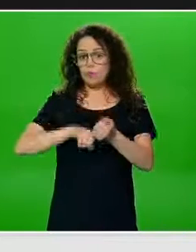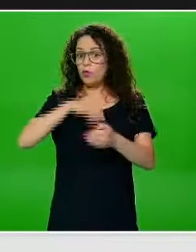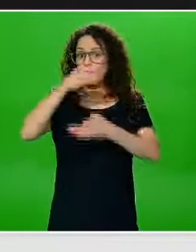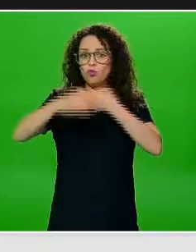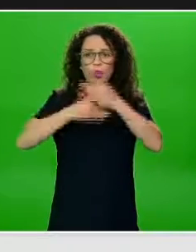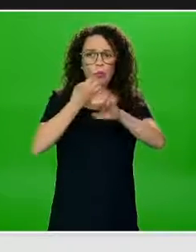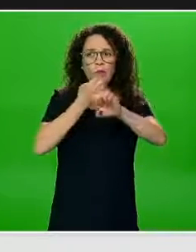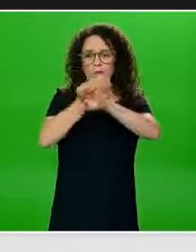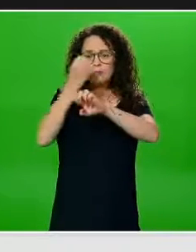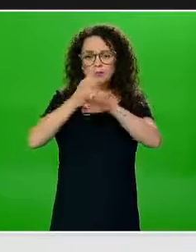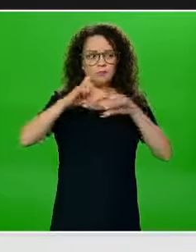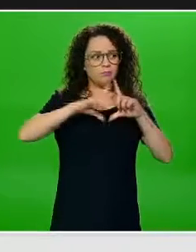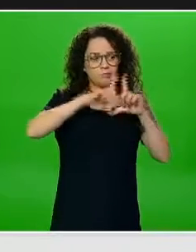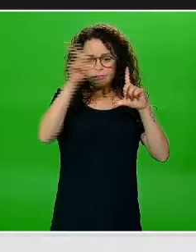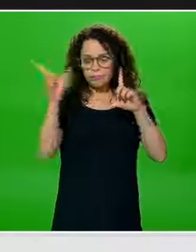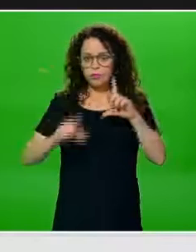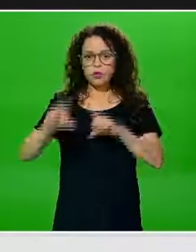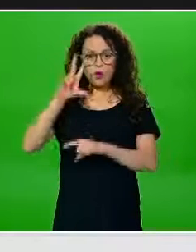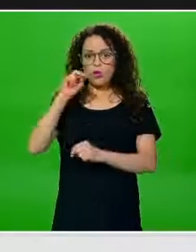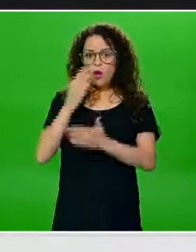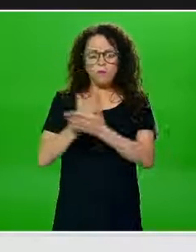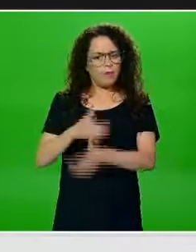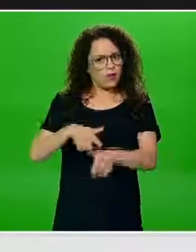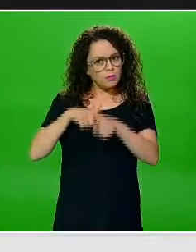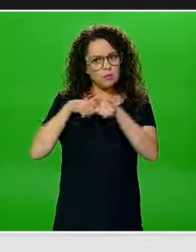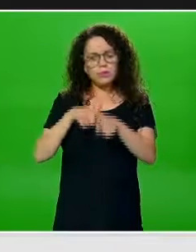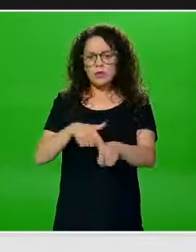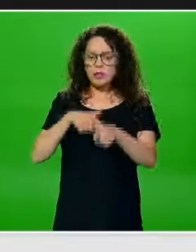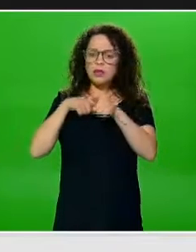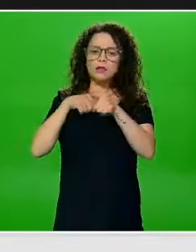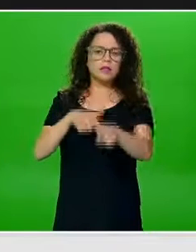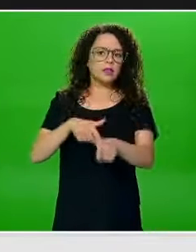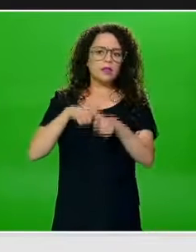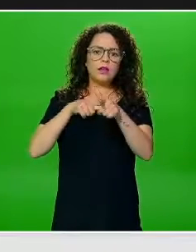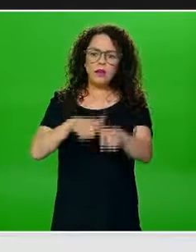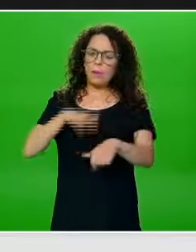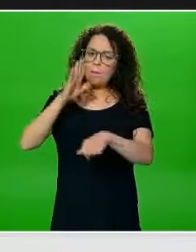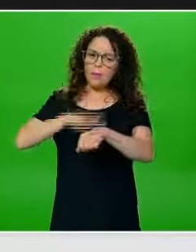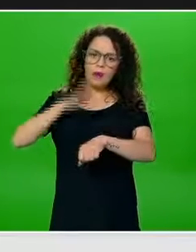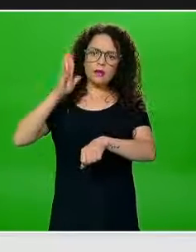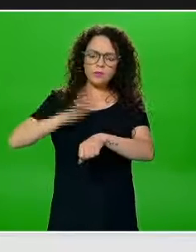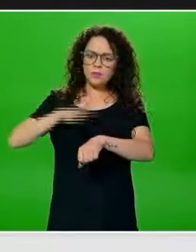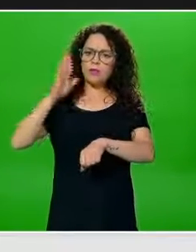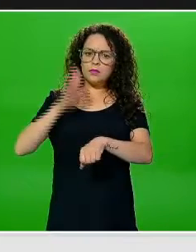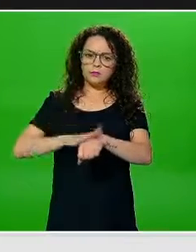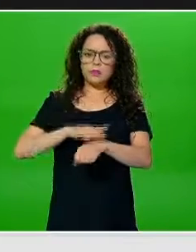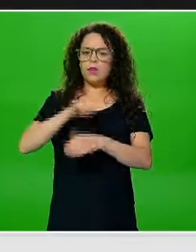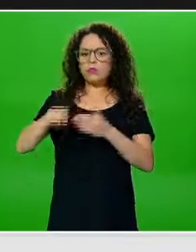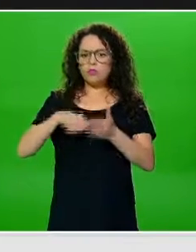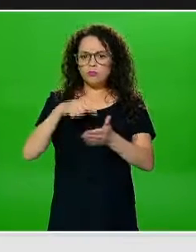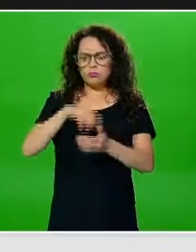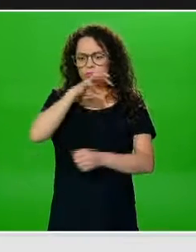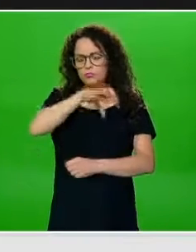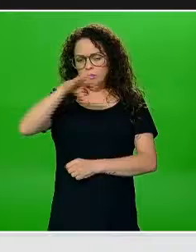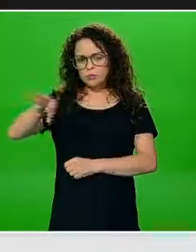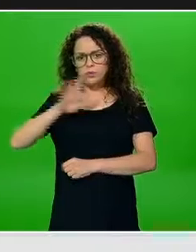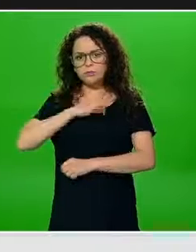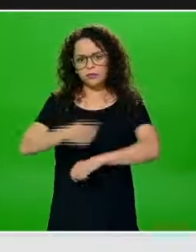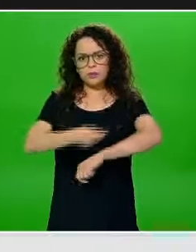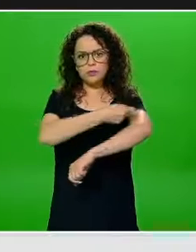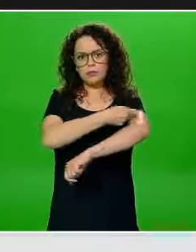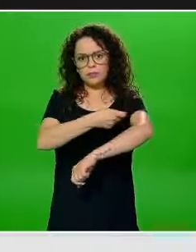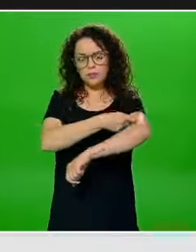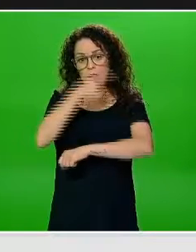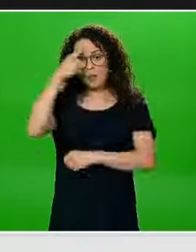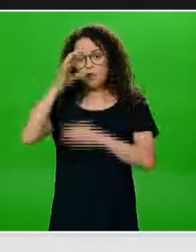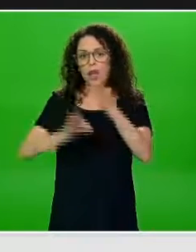la estrategia no pare y la estrategia nacional día con día siga rindiendo los frutos y además cumpliendo los objetivos